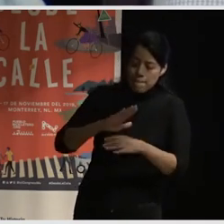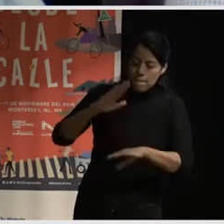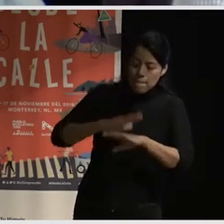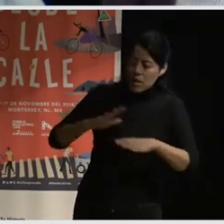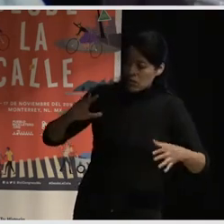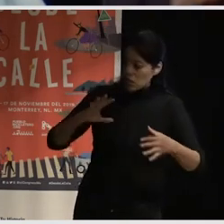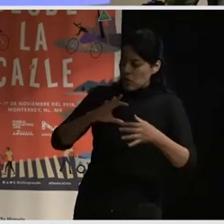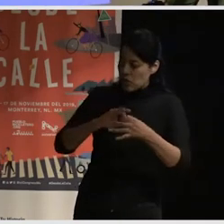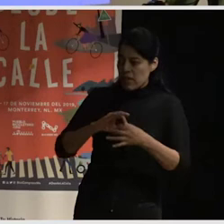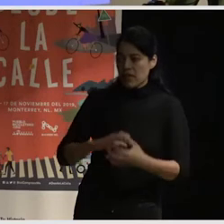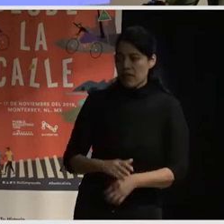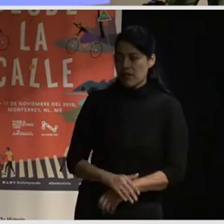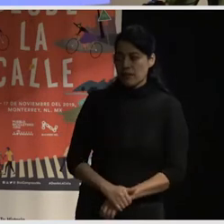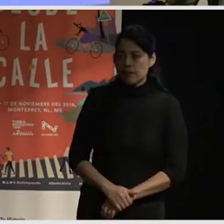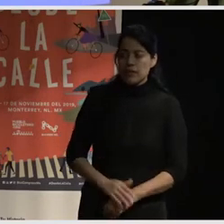respecto